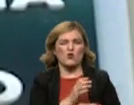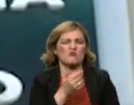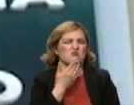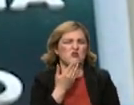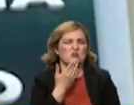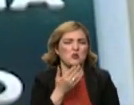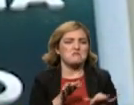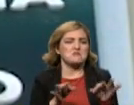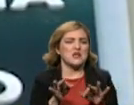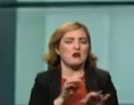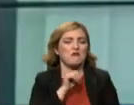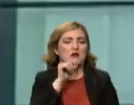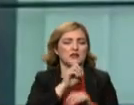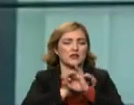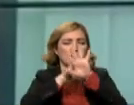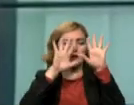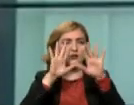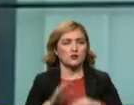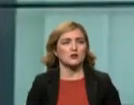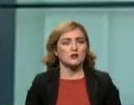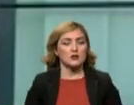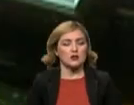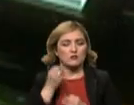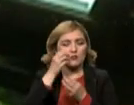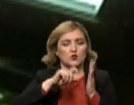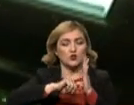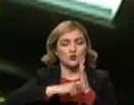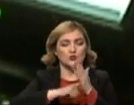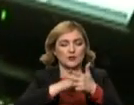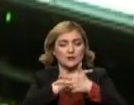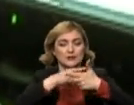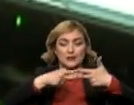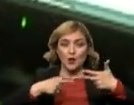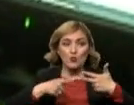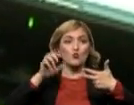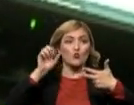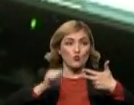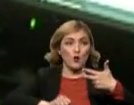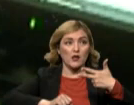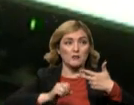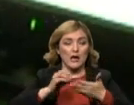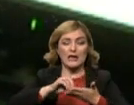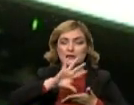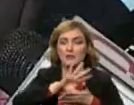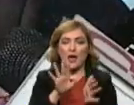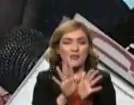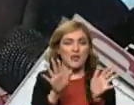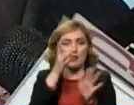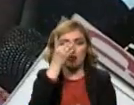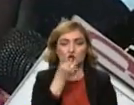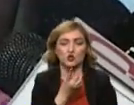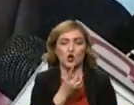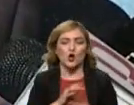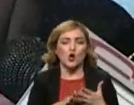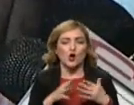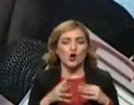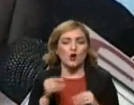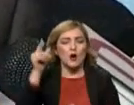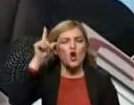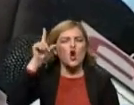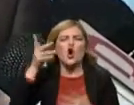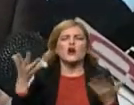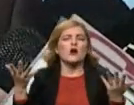que envía la Contraloría podría determinar que el caso de estos tres asambleístas llegue al pleno de la Asamblea. Que la resolución más